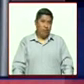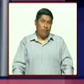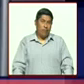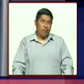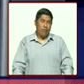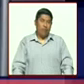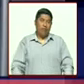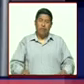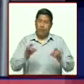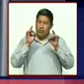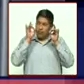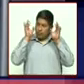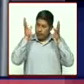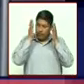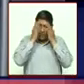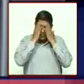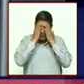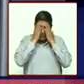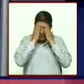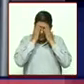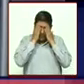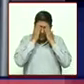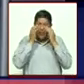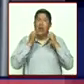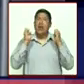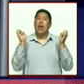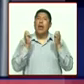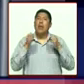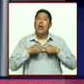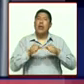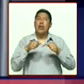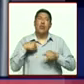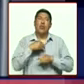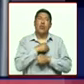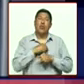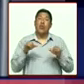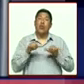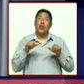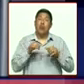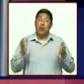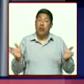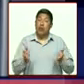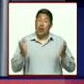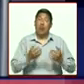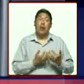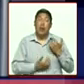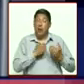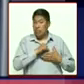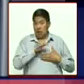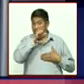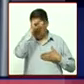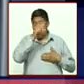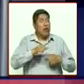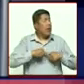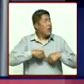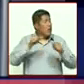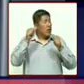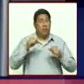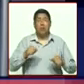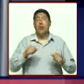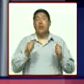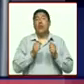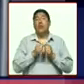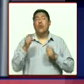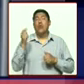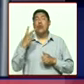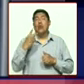Son cifras realmente alarmantes, pero la emergencia continúa y es por eso que también la campaña Se nos quema el alma continúa por parte de la